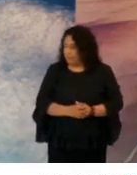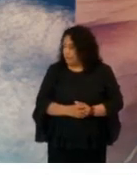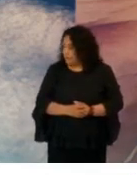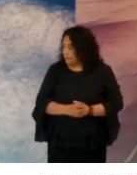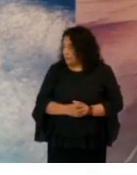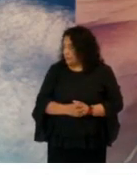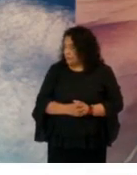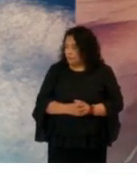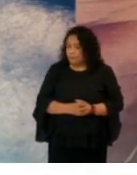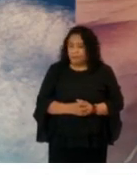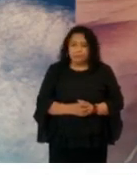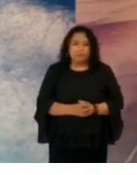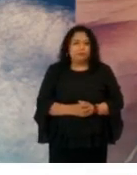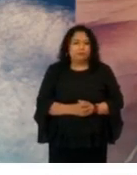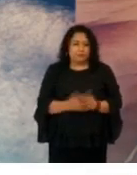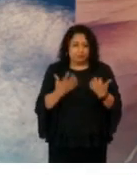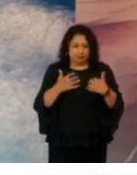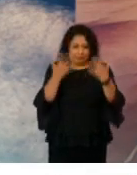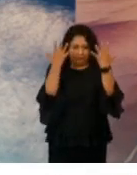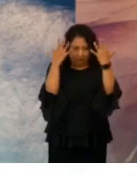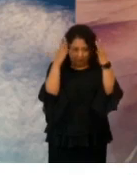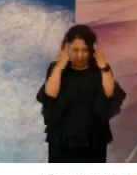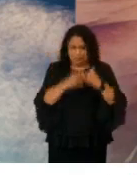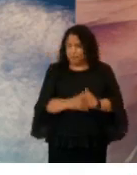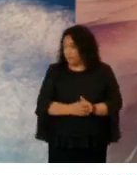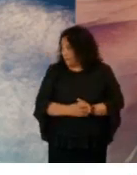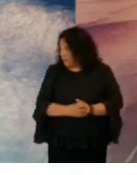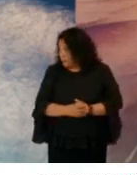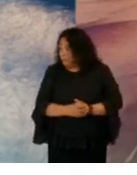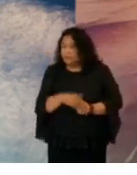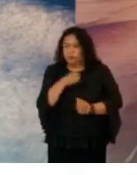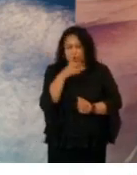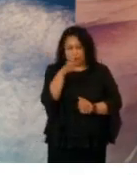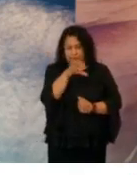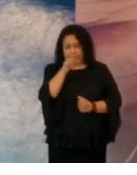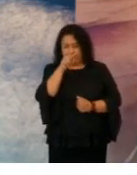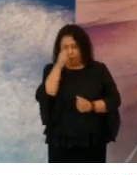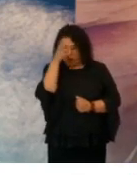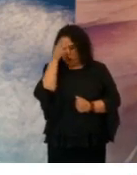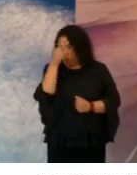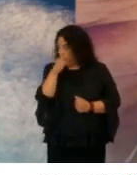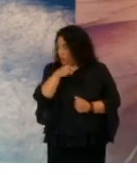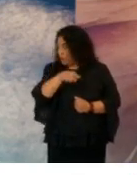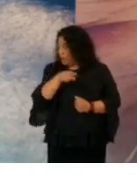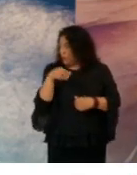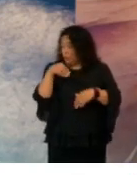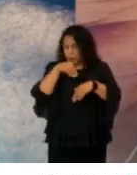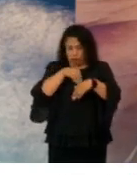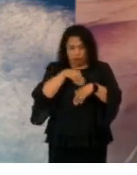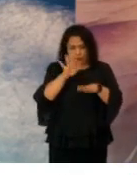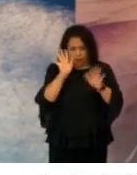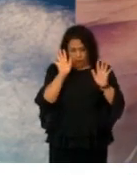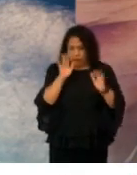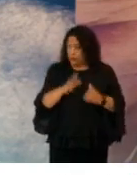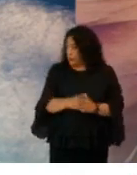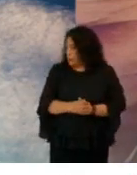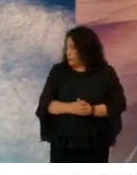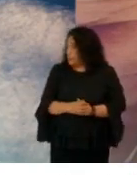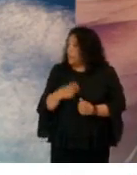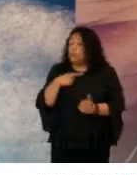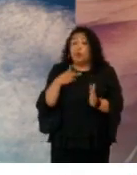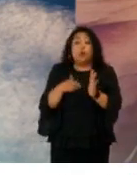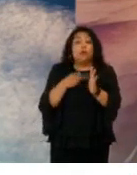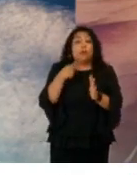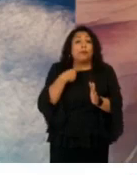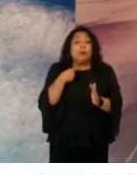Bernardo, retomo uno de los conceptos que colocaste y que Jorge le vuelva a tomar, que es